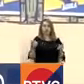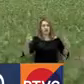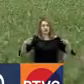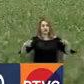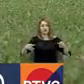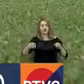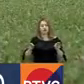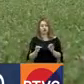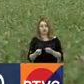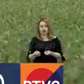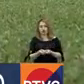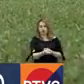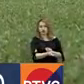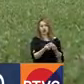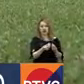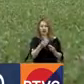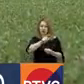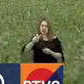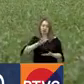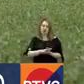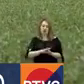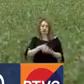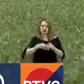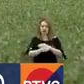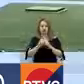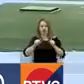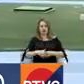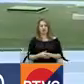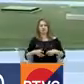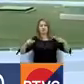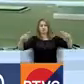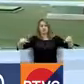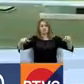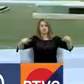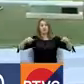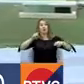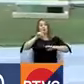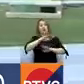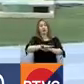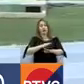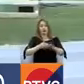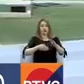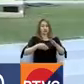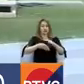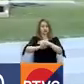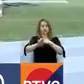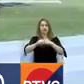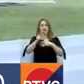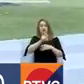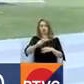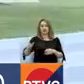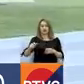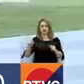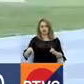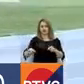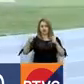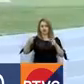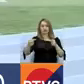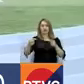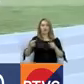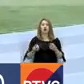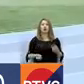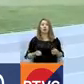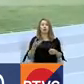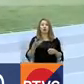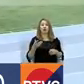todos los alrededores las puertas del coloso de la ciudadela estarán abiertas a partir de la una de la tarde para los asistentes al encuentro deportivo se activarán tres